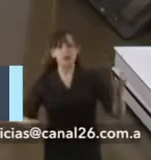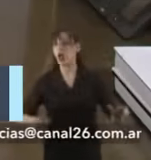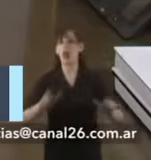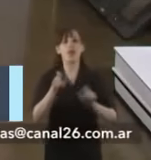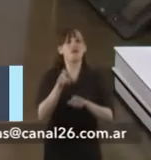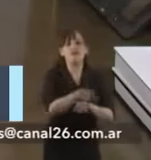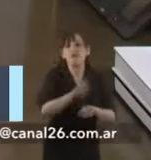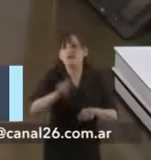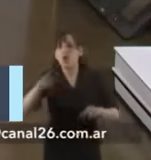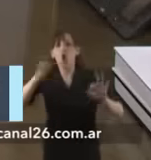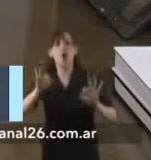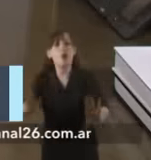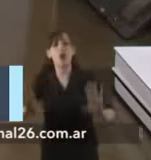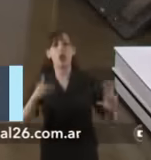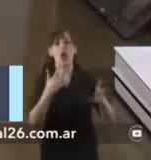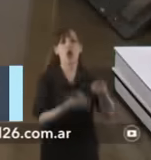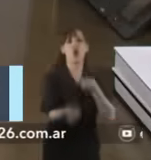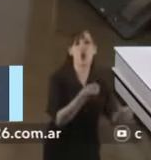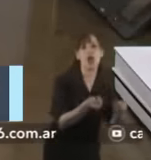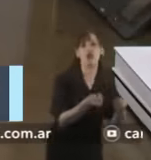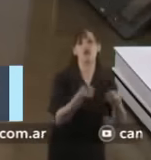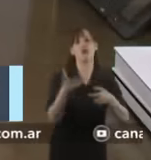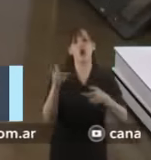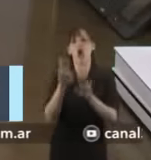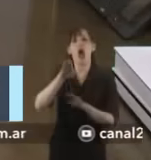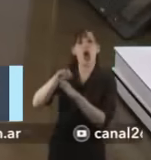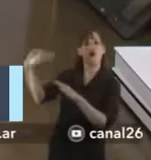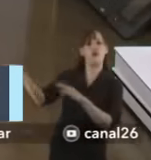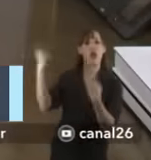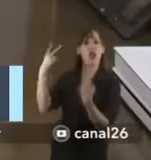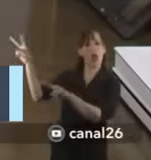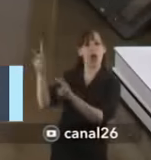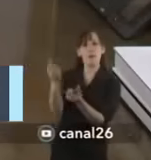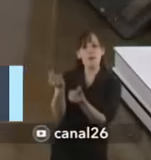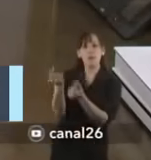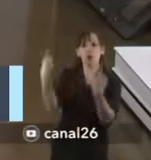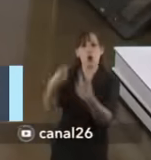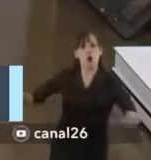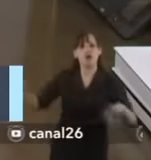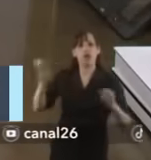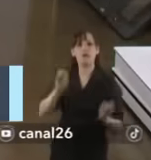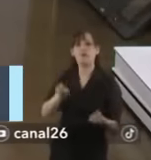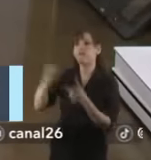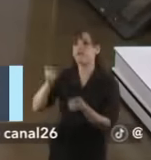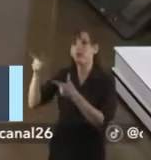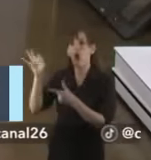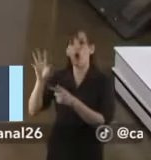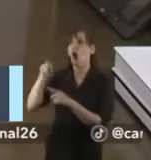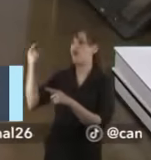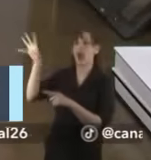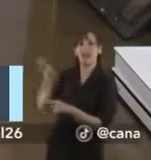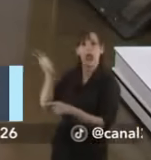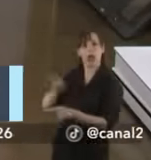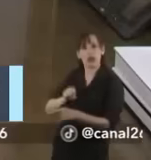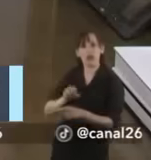emplear comerciar importar Y exportar como considere mejor no como le dicta un burócrata desde una oficina